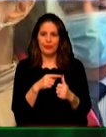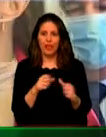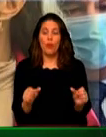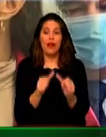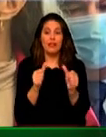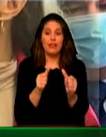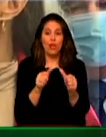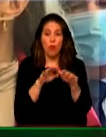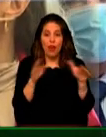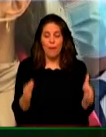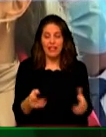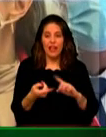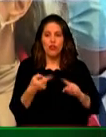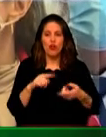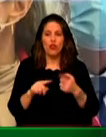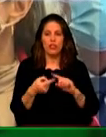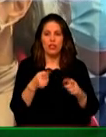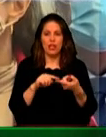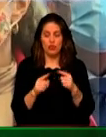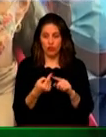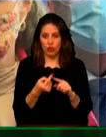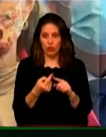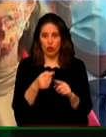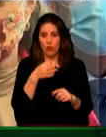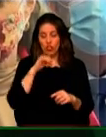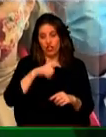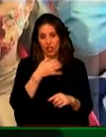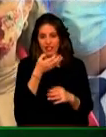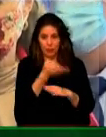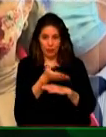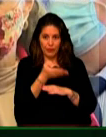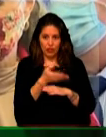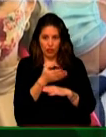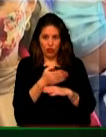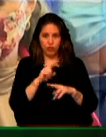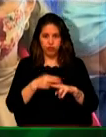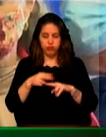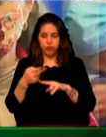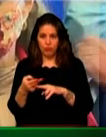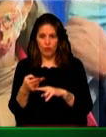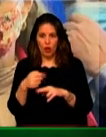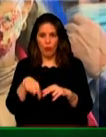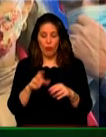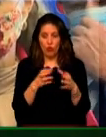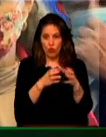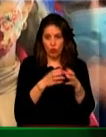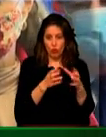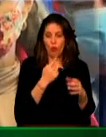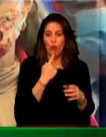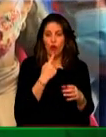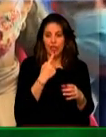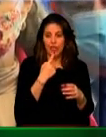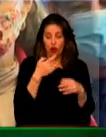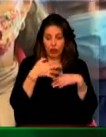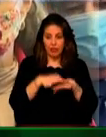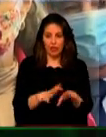constituirá una mesa de coordinación, como se había ya solicitado en reiteradas oportunidades por varios partidos políticos que integran